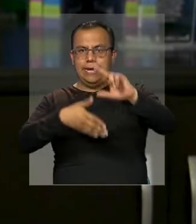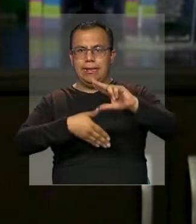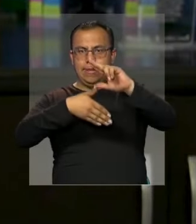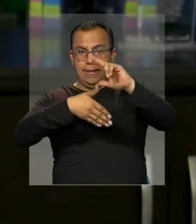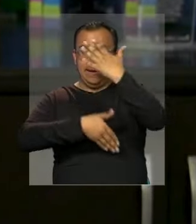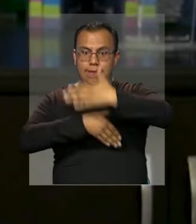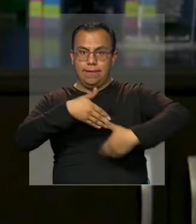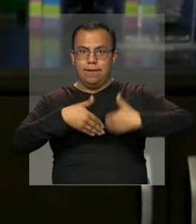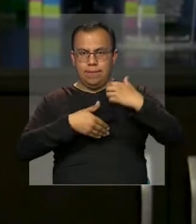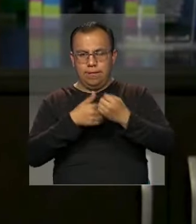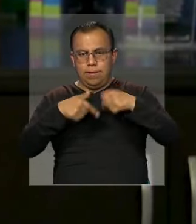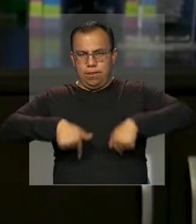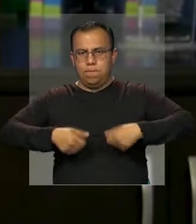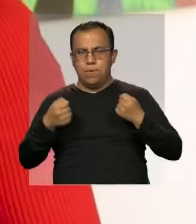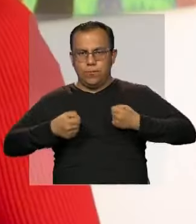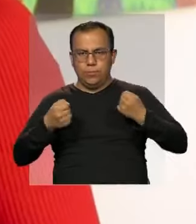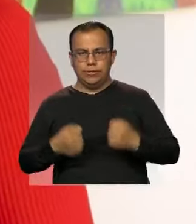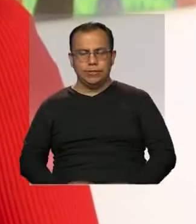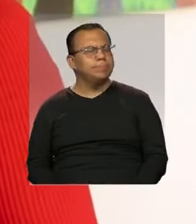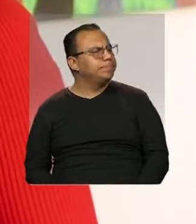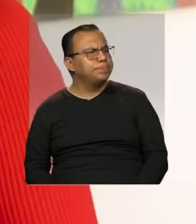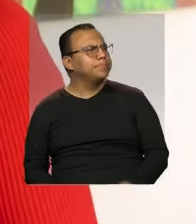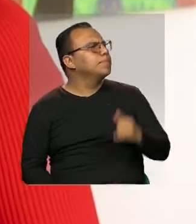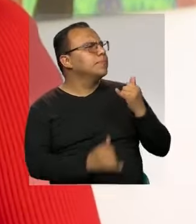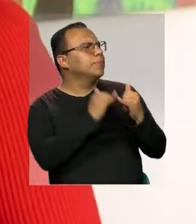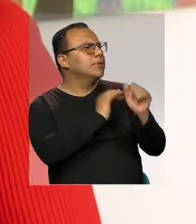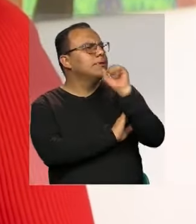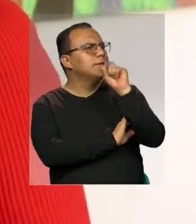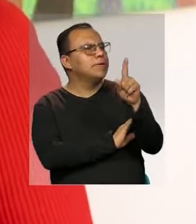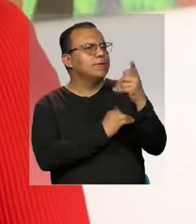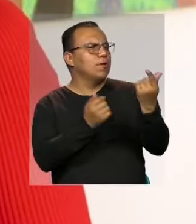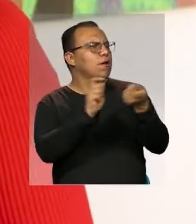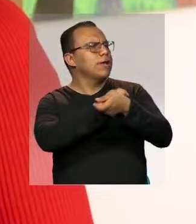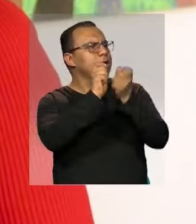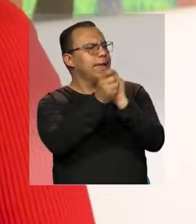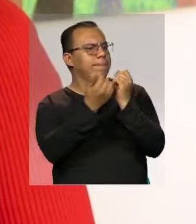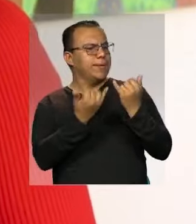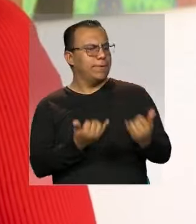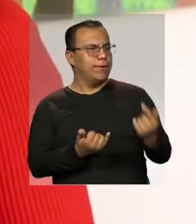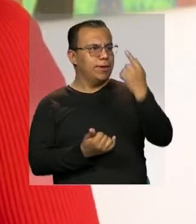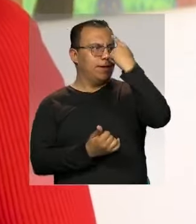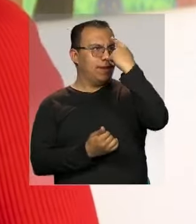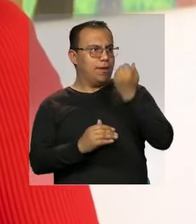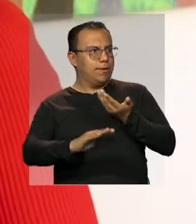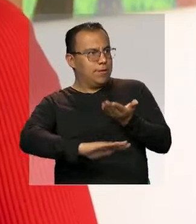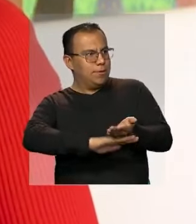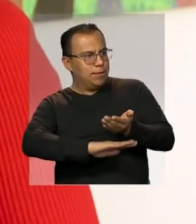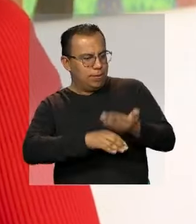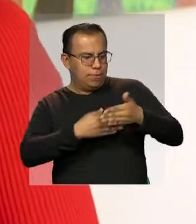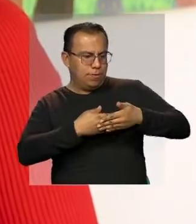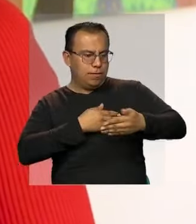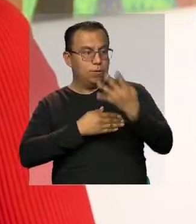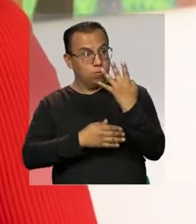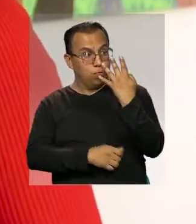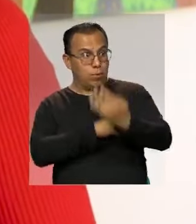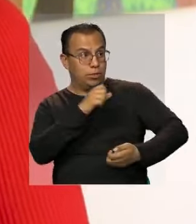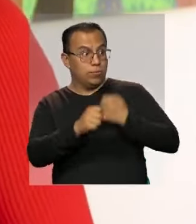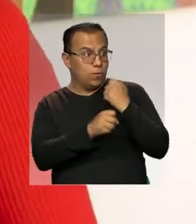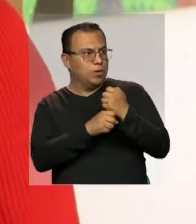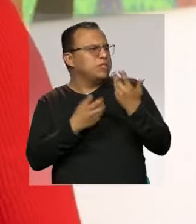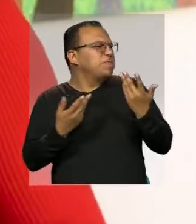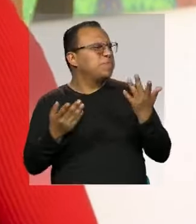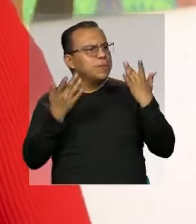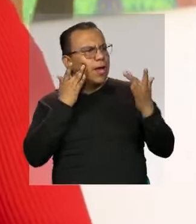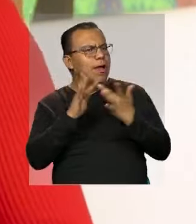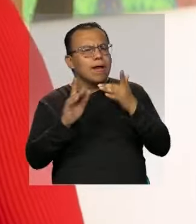que podamos implementar en Bogotá. Finalmente, secretaria, ¿ustedes qué cambios piensan plantear para los siguientes 4 años y cuáles son